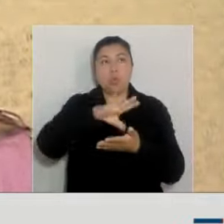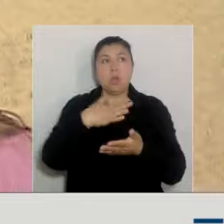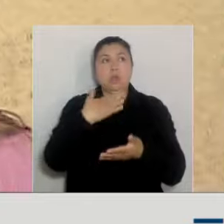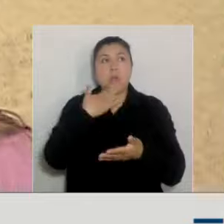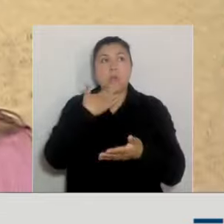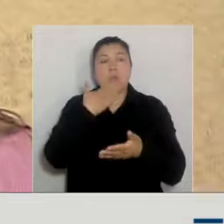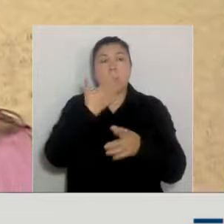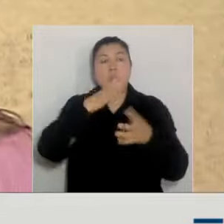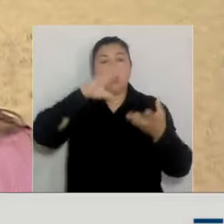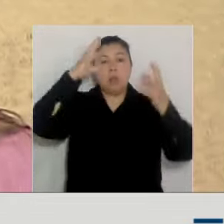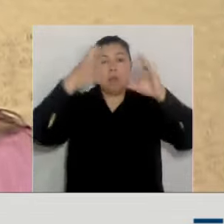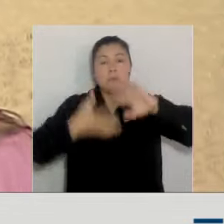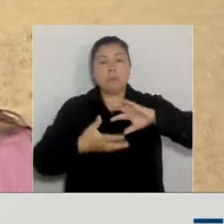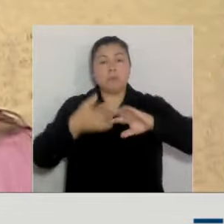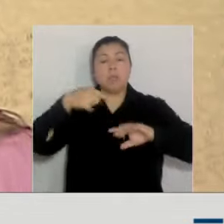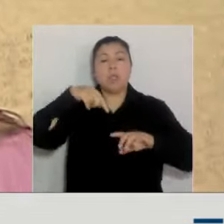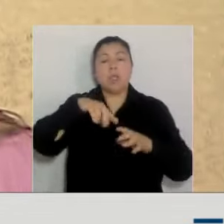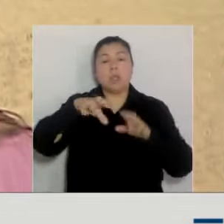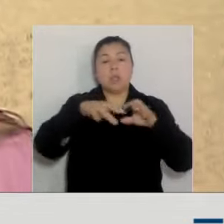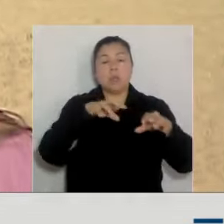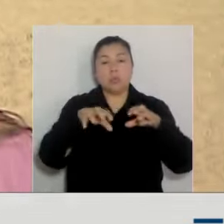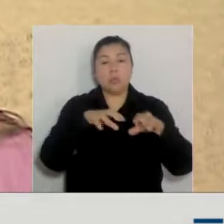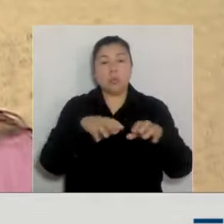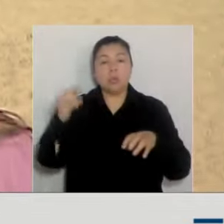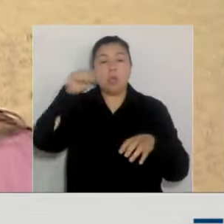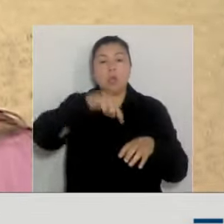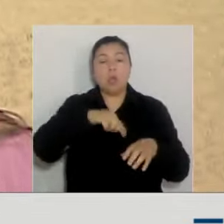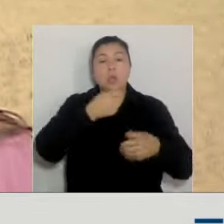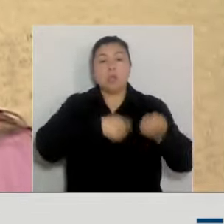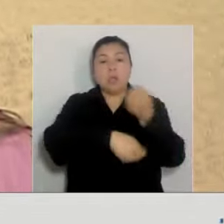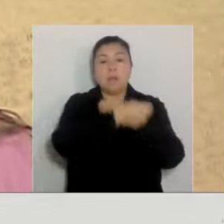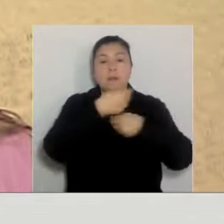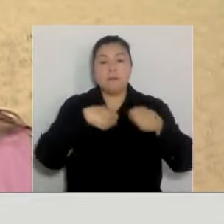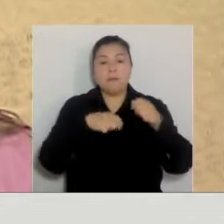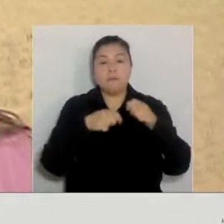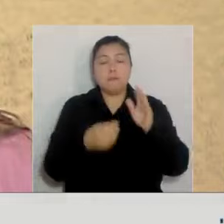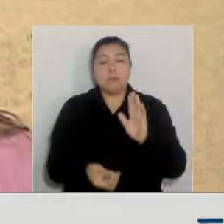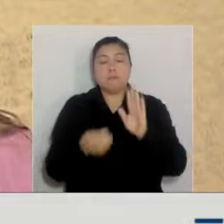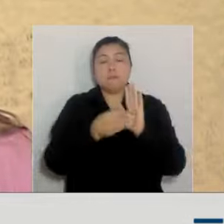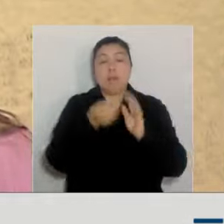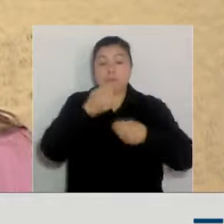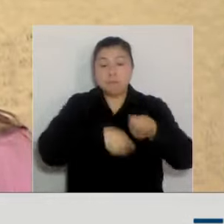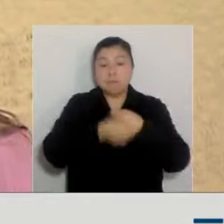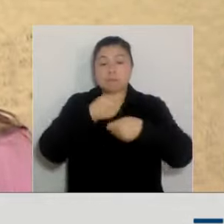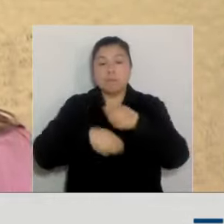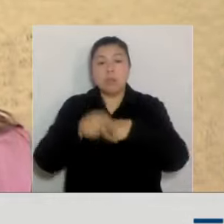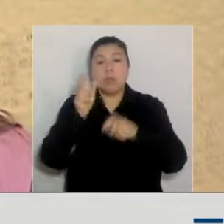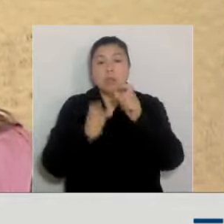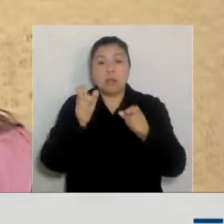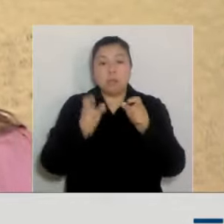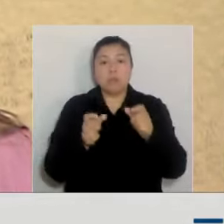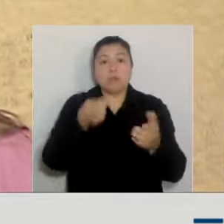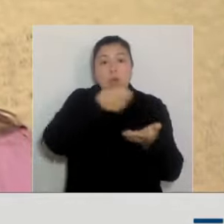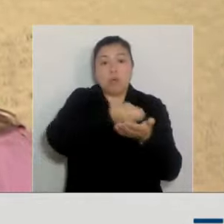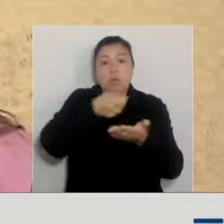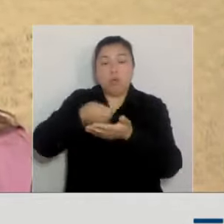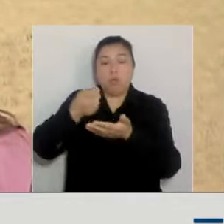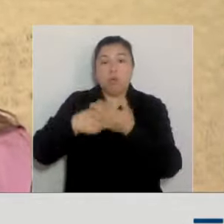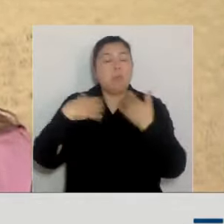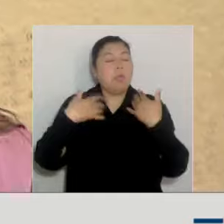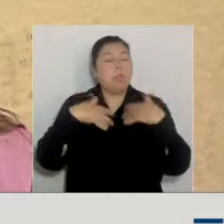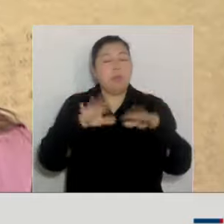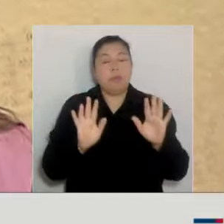mundo estos productos hoy día se venden mucho más y la gente los Busca independiente de su condición como